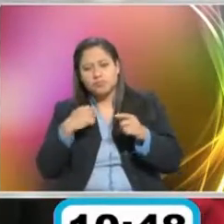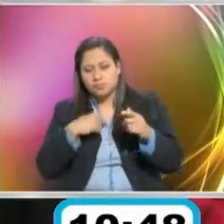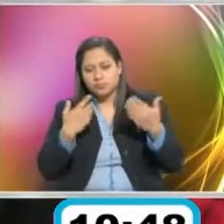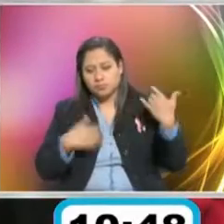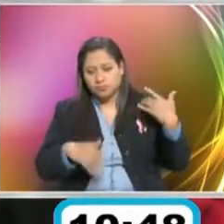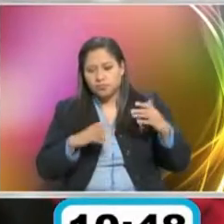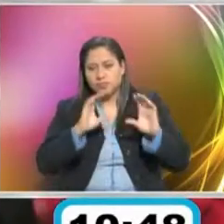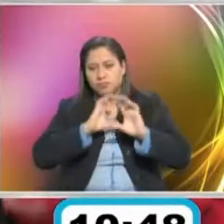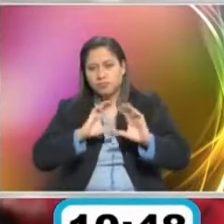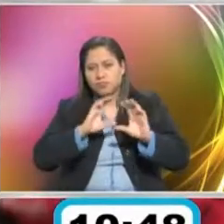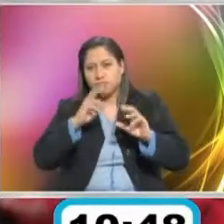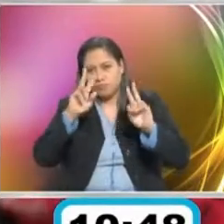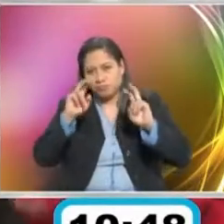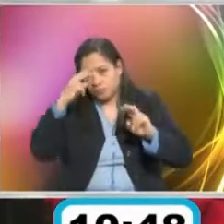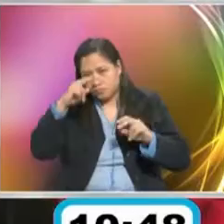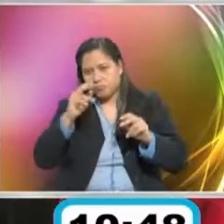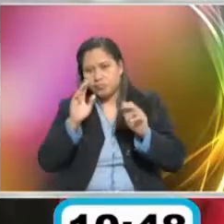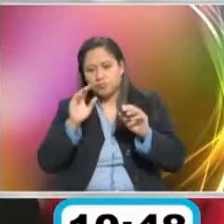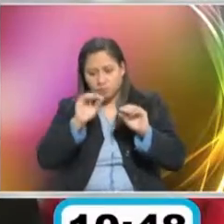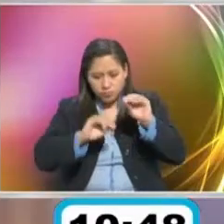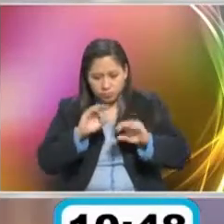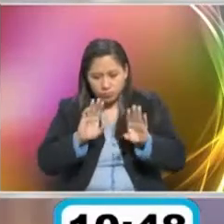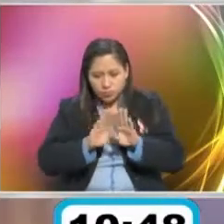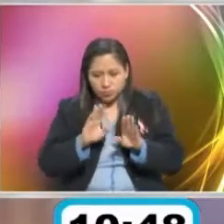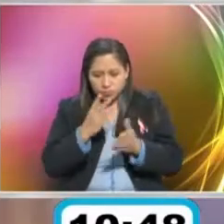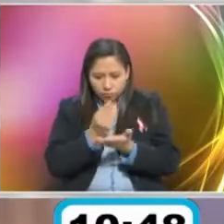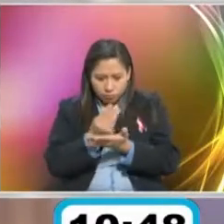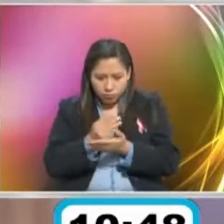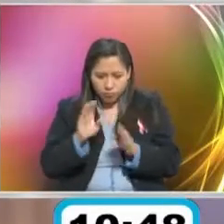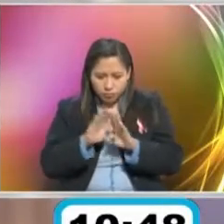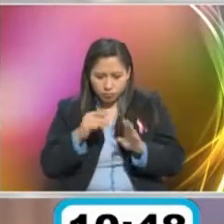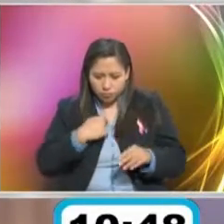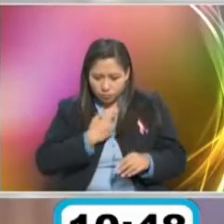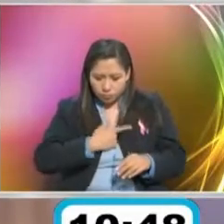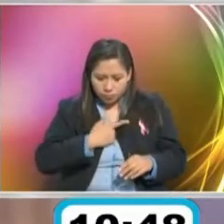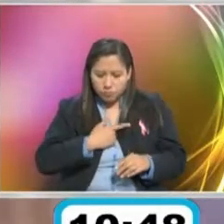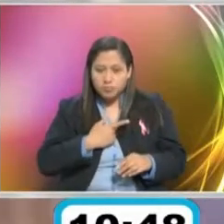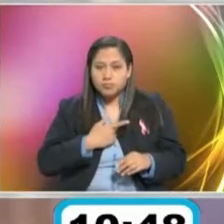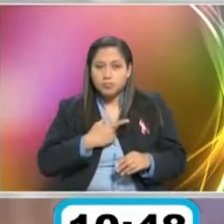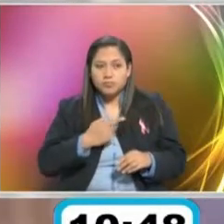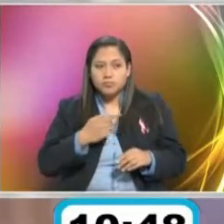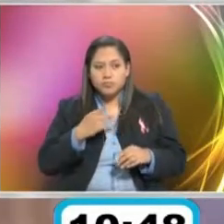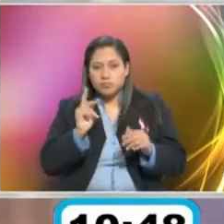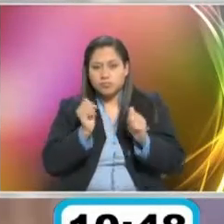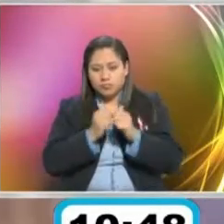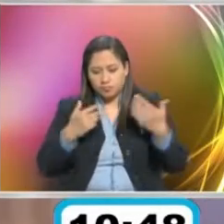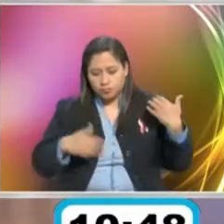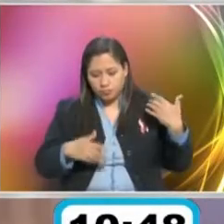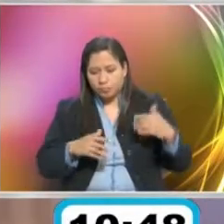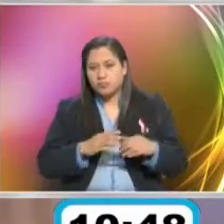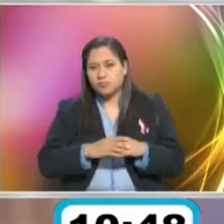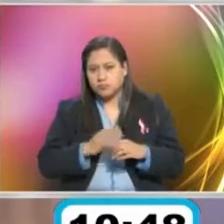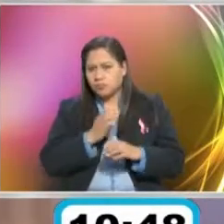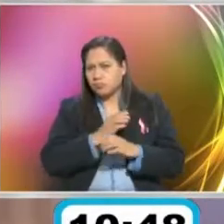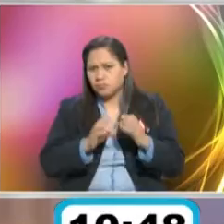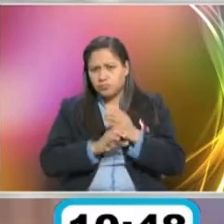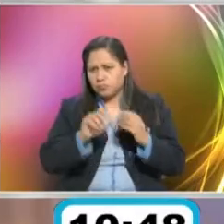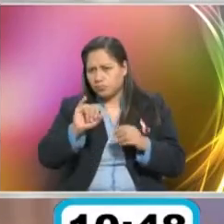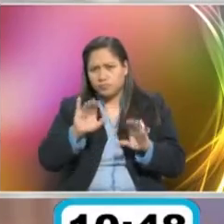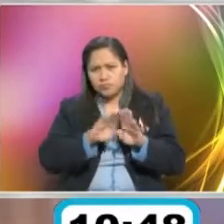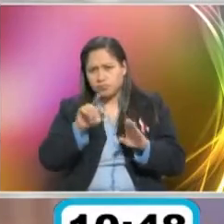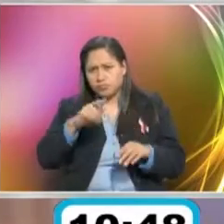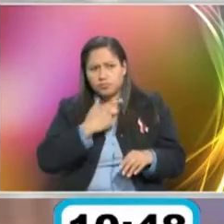las canciones de regional como a mí me gustaban, aprovechando mucho la letra y dándole la intimidad con la guitarra. Las cosas como a ti te gustan,